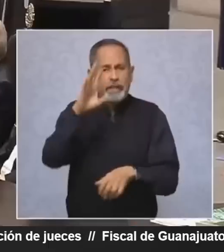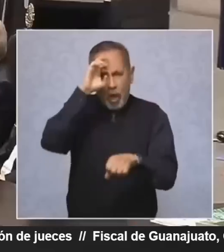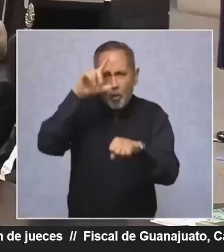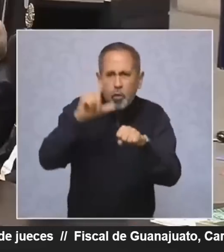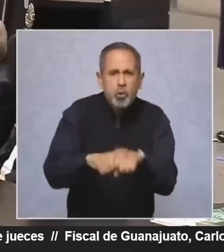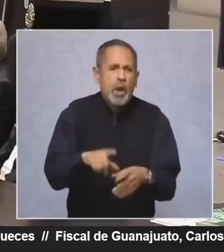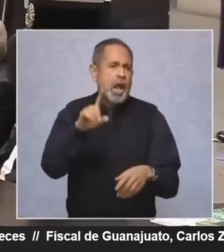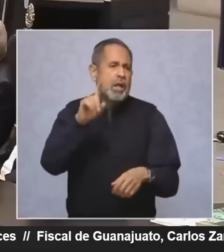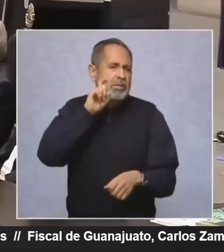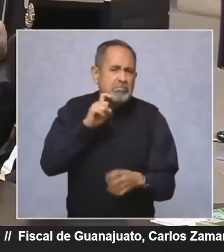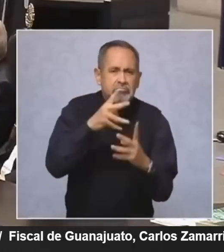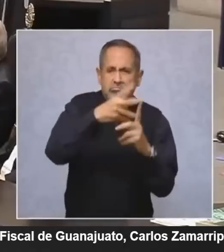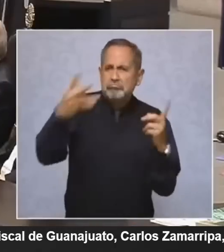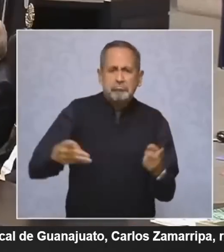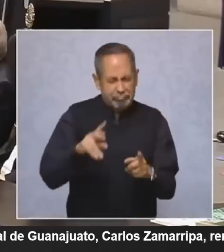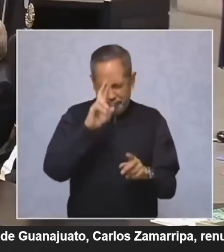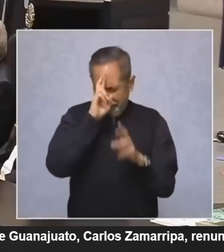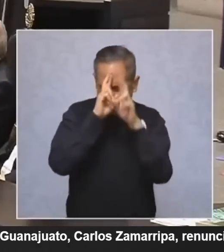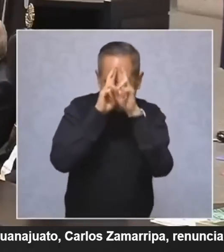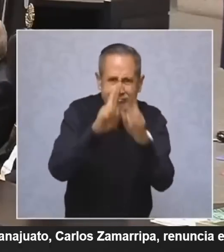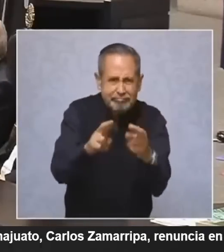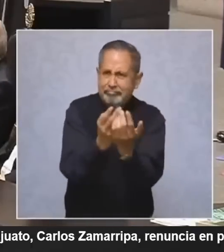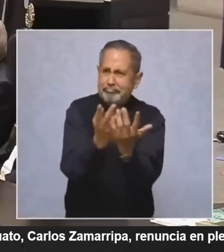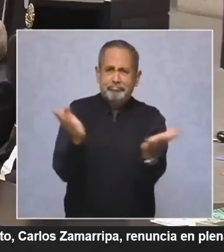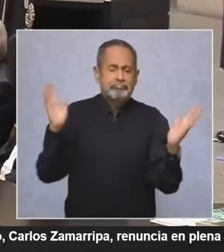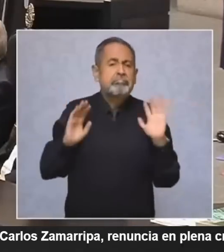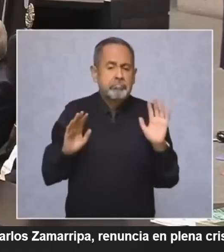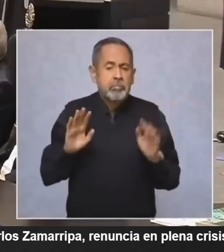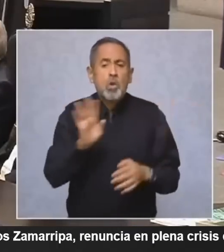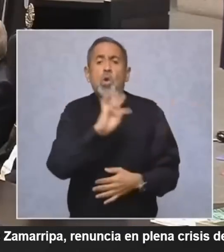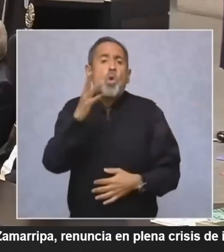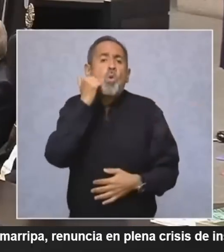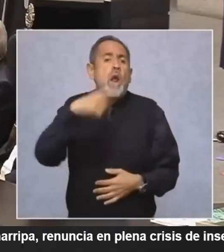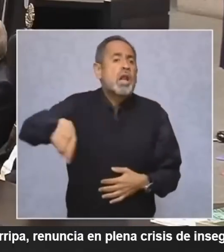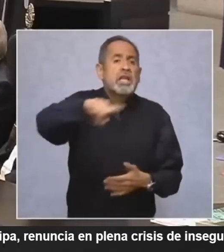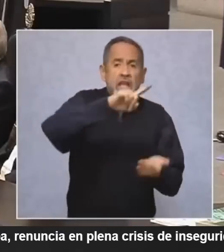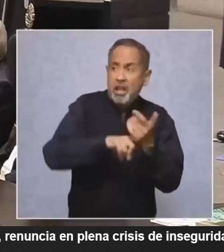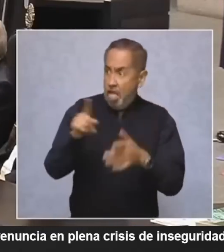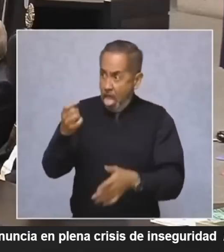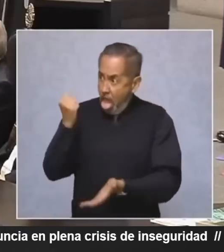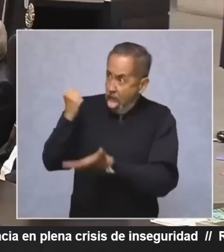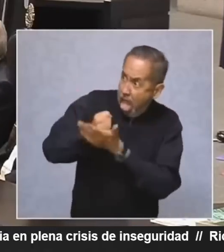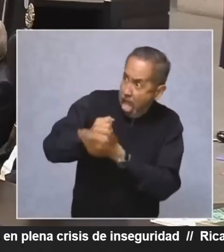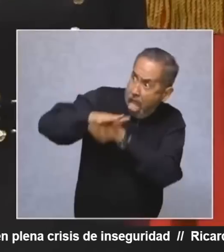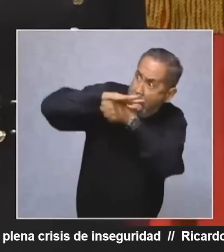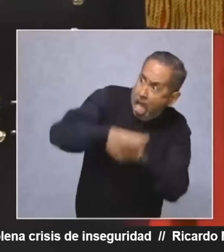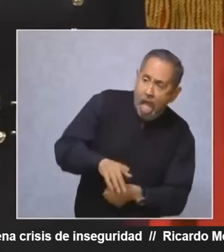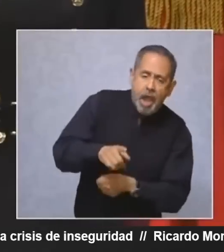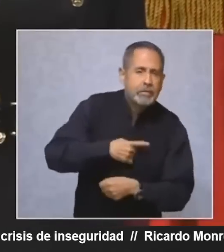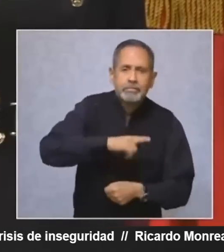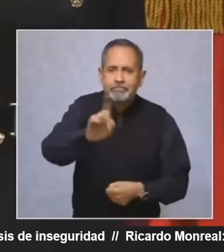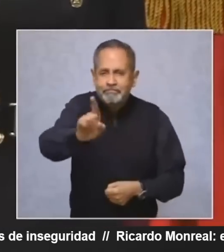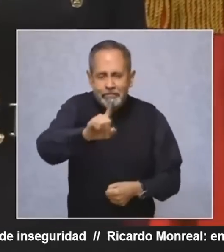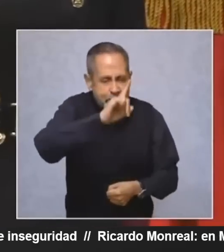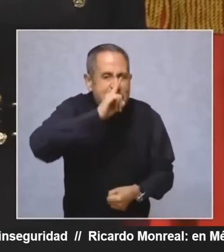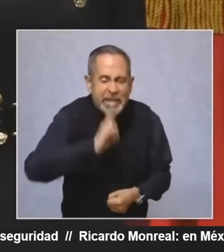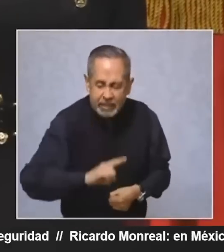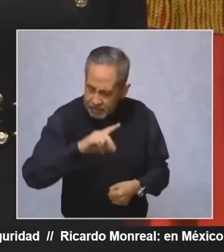cultural y sexual de nuestra sociedad. Cualquiera que diga que habrá autoritarismo está